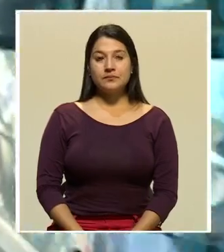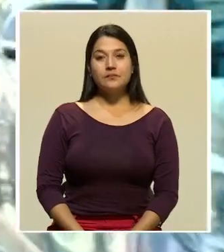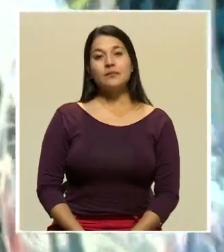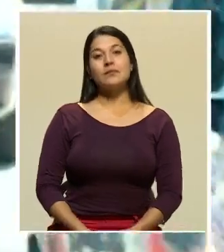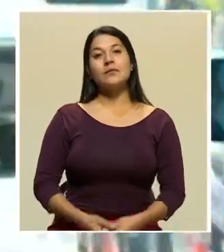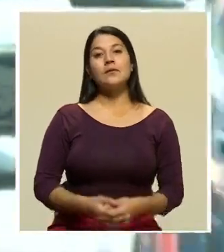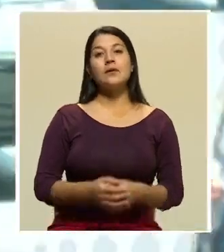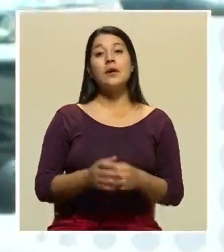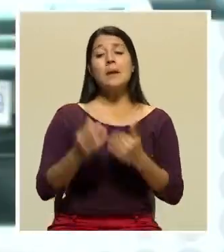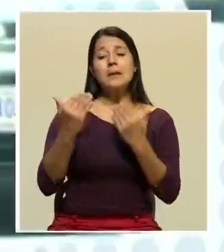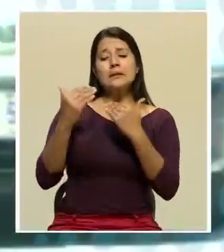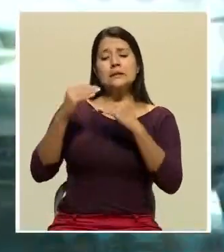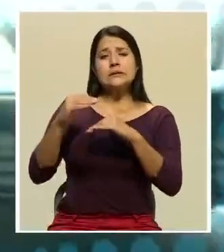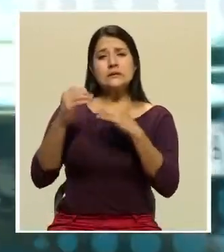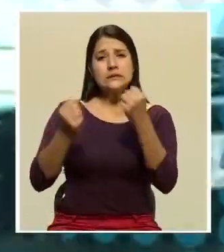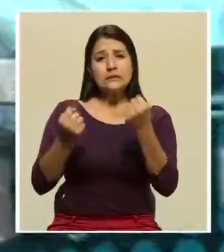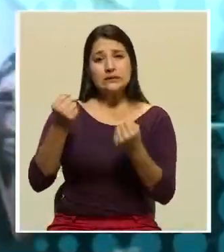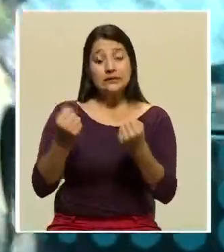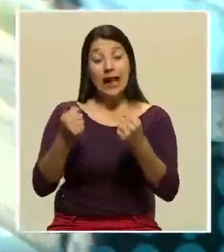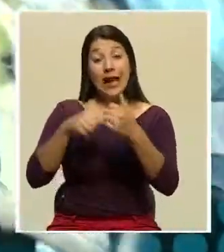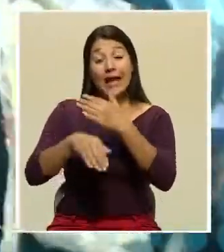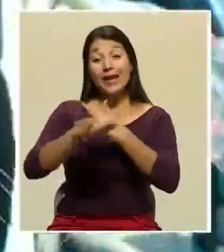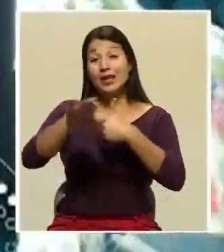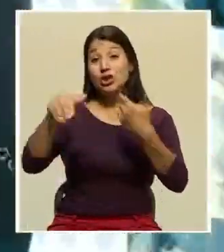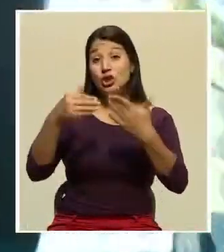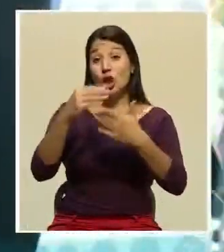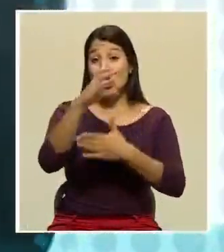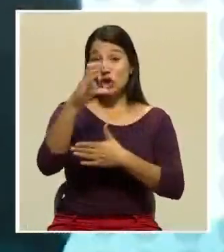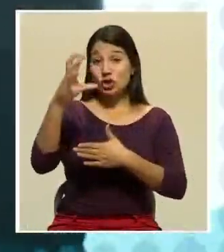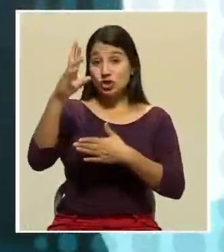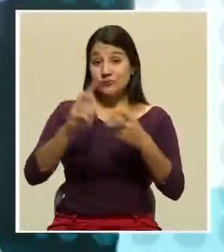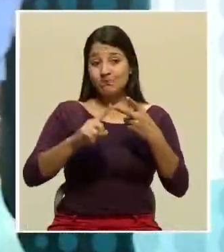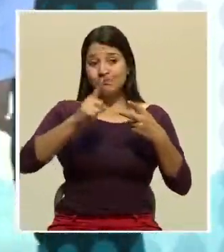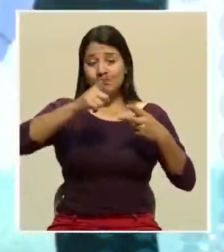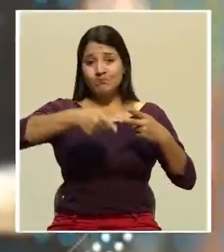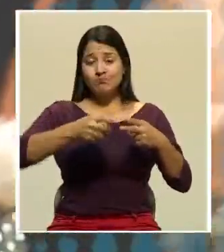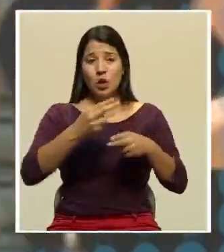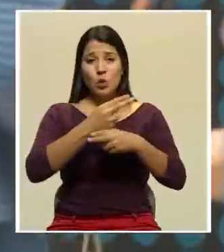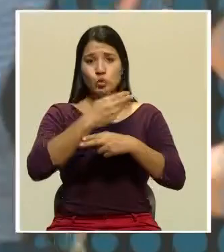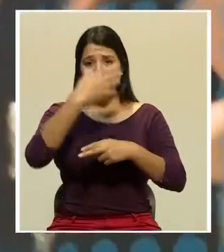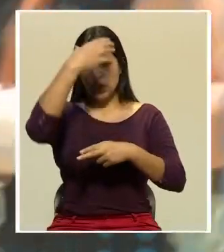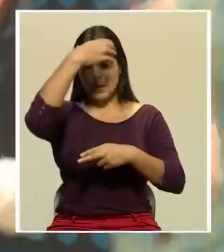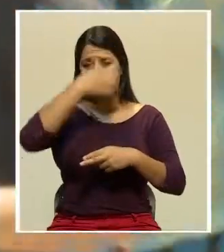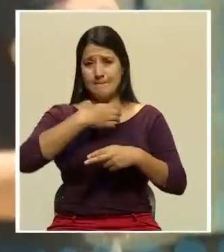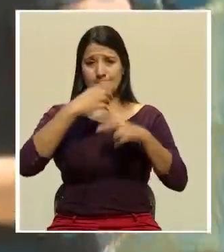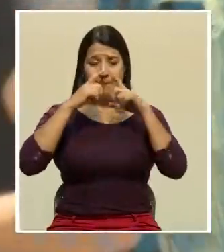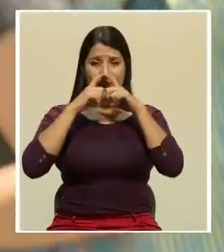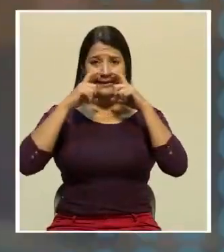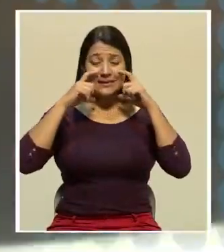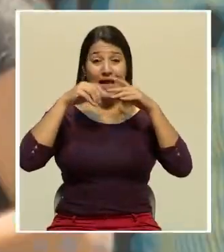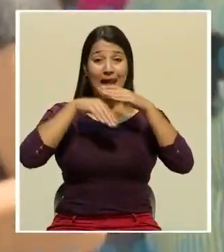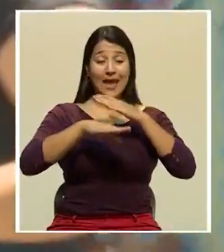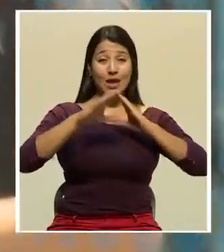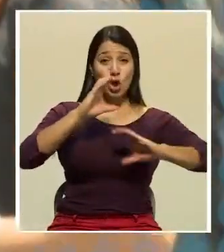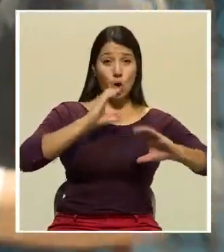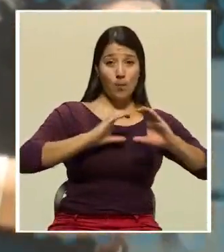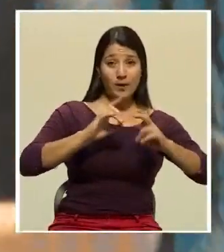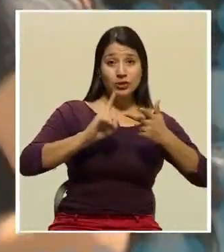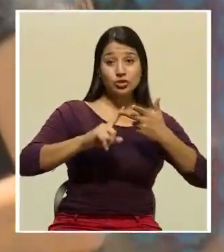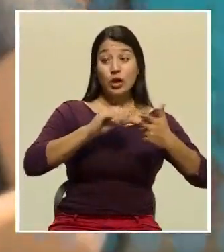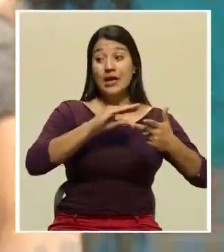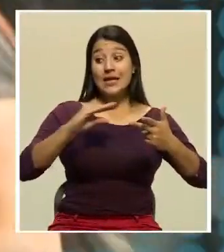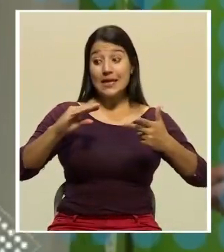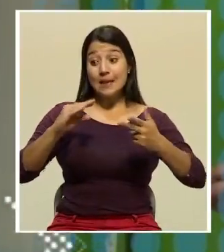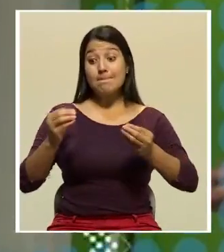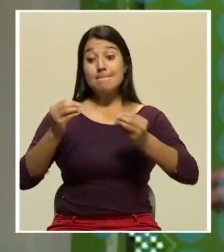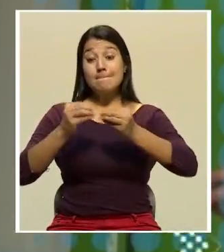Reforzamiento de restricción vehicular en todo el país, uso obligatorio de mascarilla en más comercios y la suma de nuevos cantones en alerta naranja son